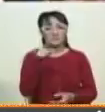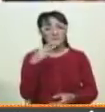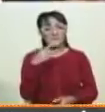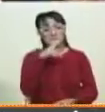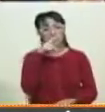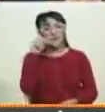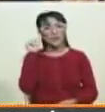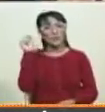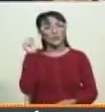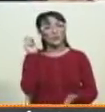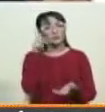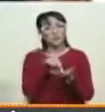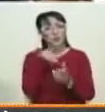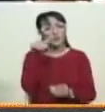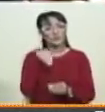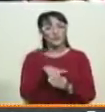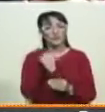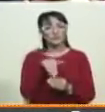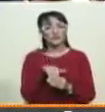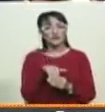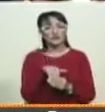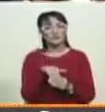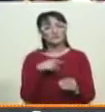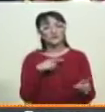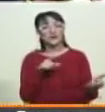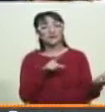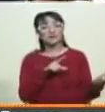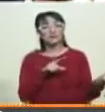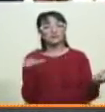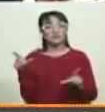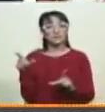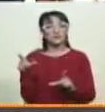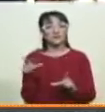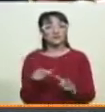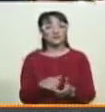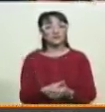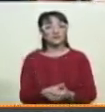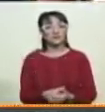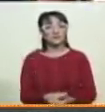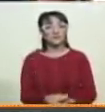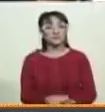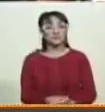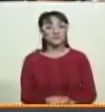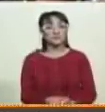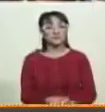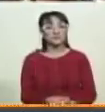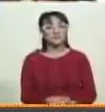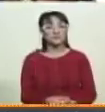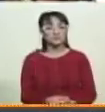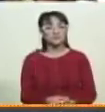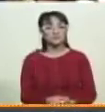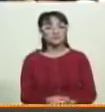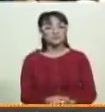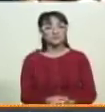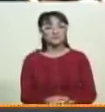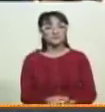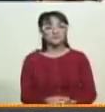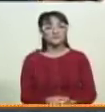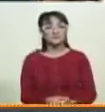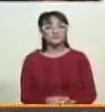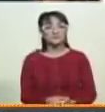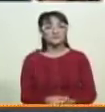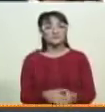Maduro acudió a sufragar, estamos listos para entablar un proceso de diálogo profundo que nos permita